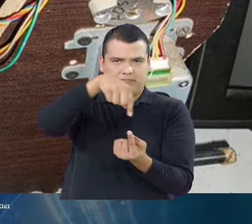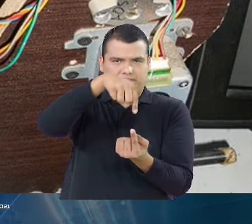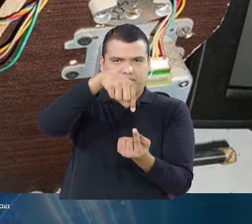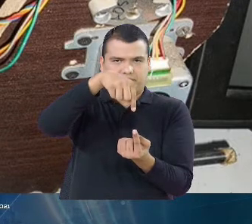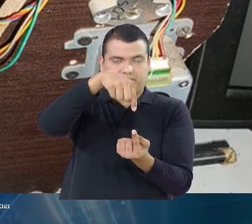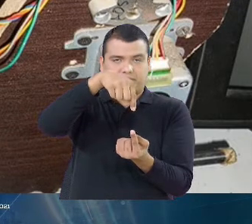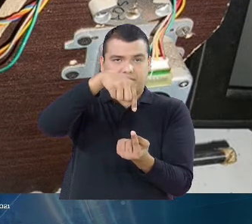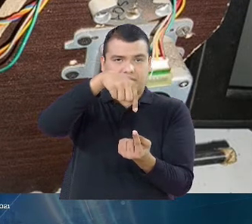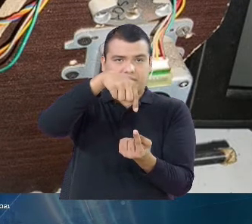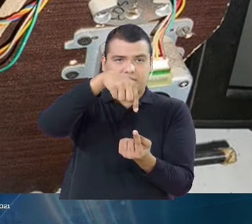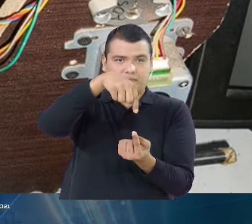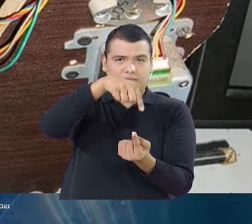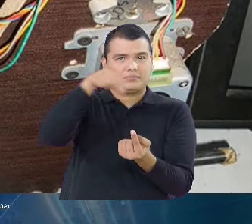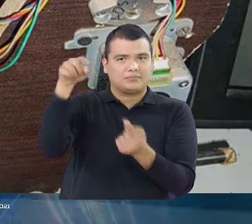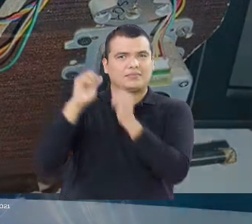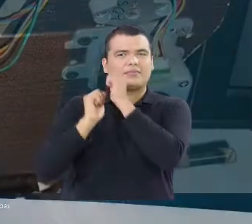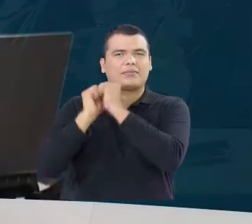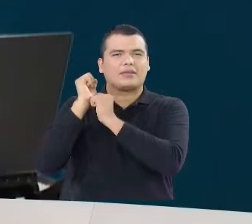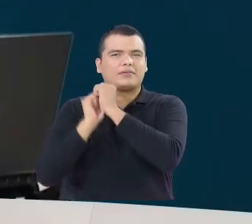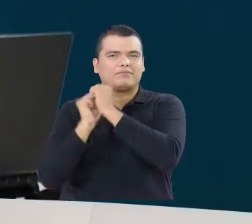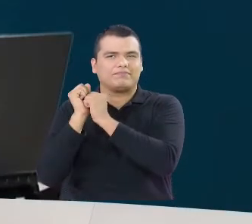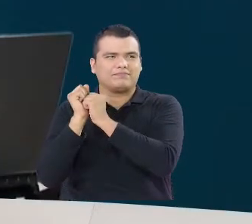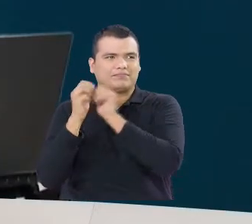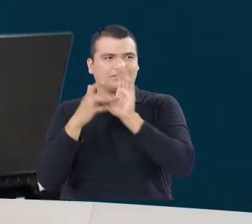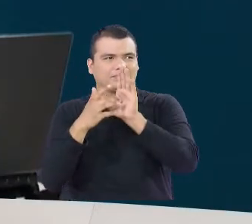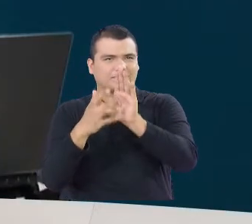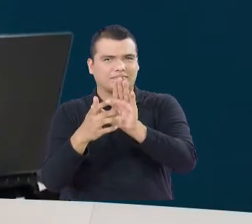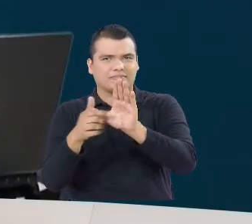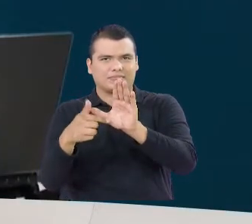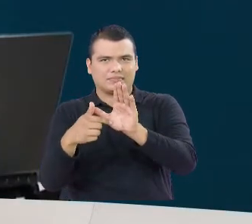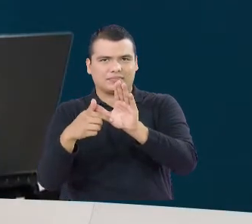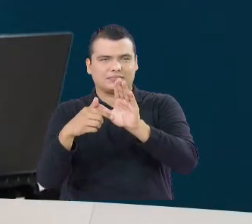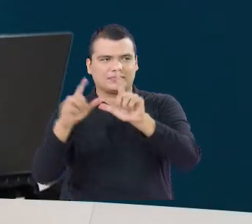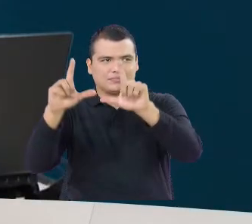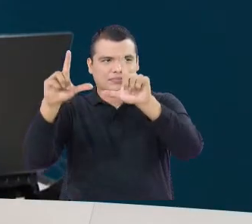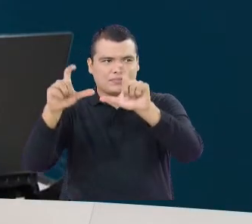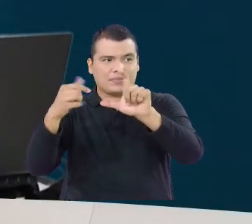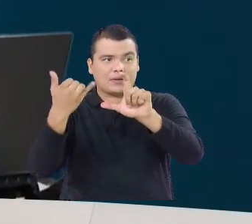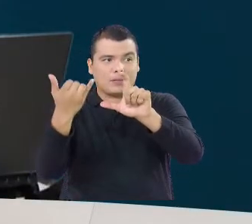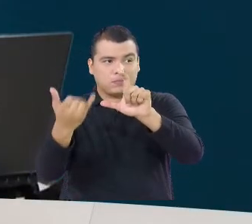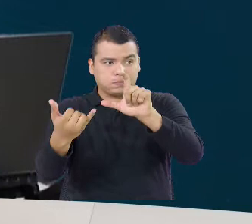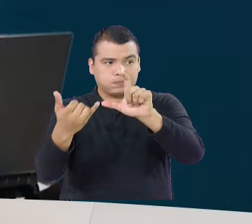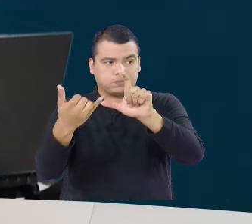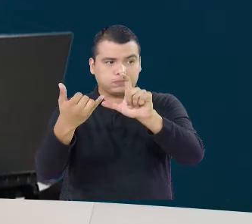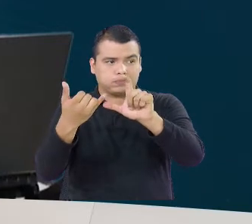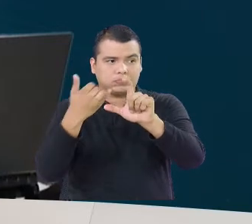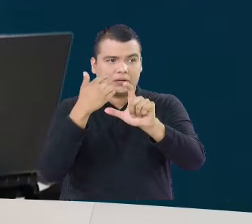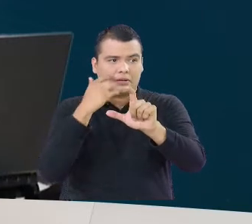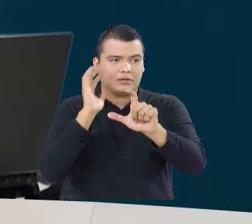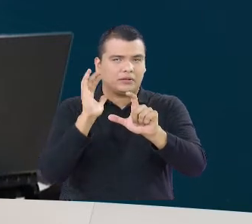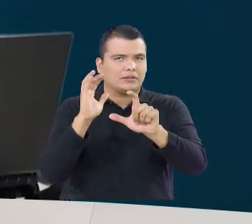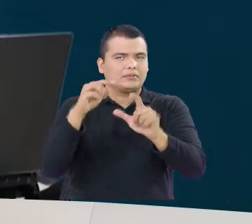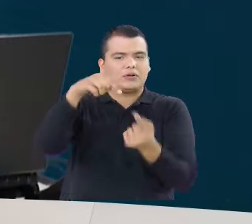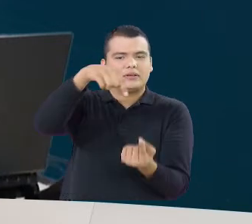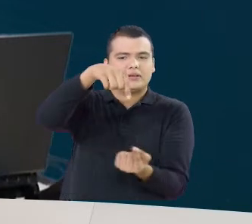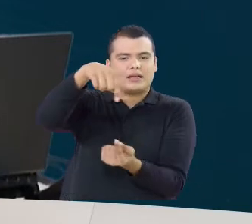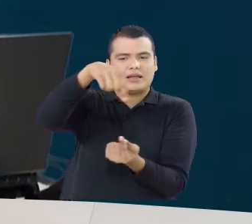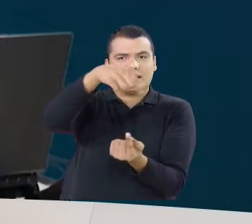Por ejemplo, en esta máquina que se aprecia aquí en la mesa de trabajo, nuestro eje X sería